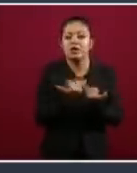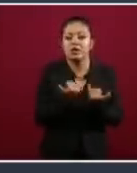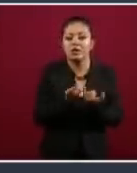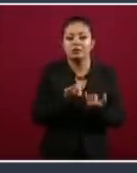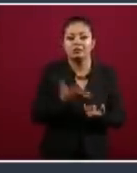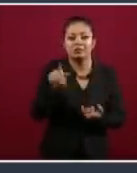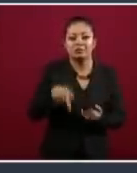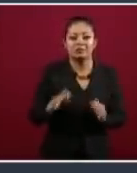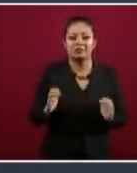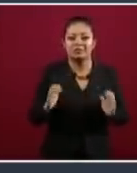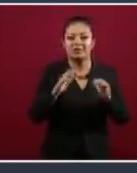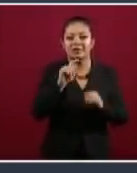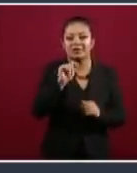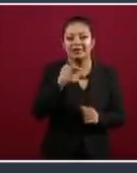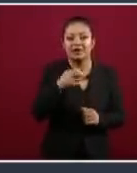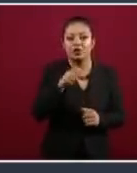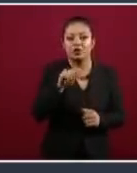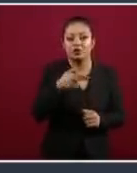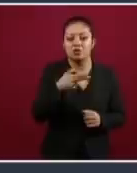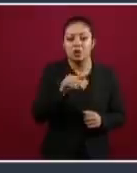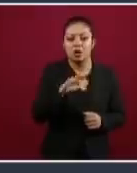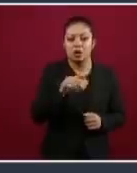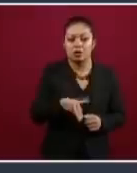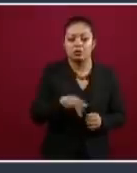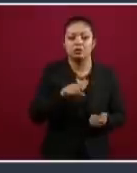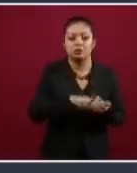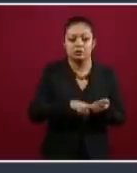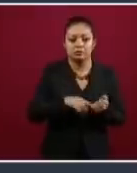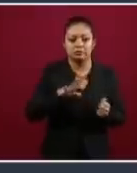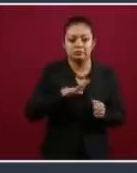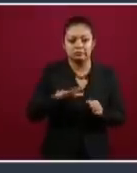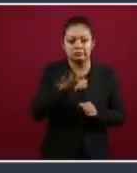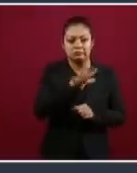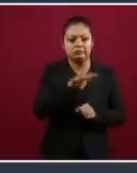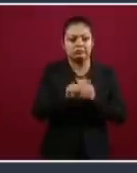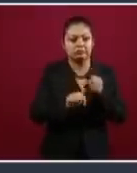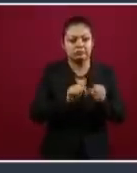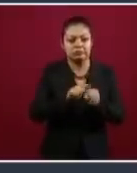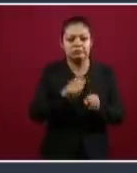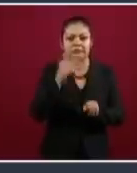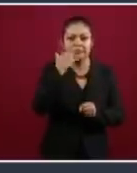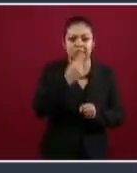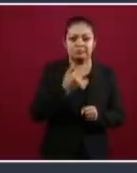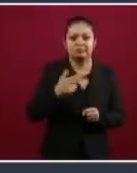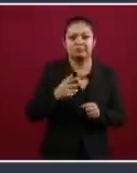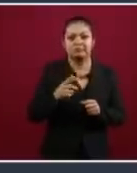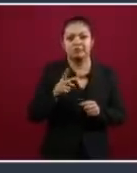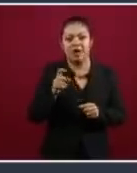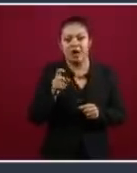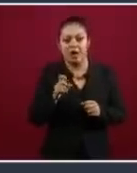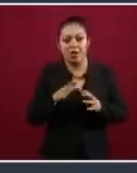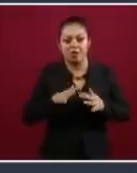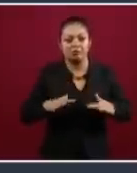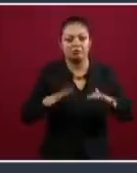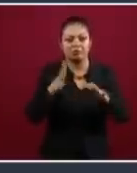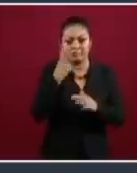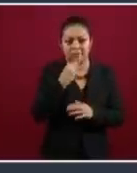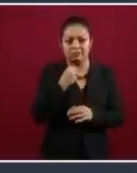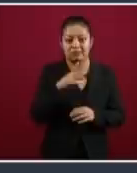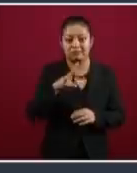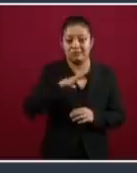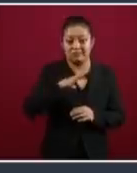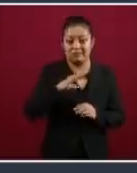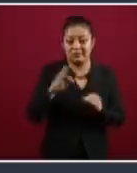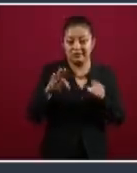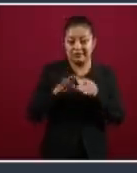ciudad importantísima, en medio de una gran reserva de la biosfera. Y el chiste es que aquí pasamos precisamente al lado de la carretera